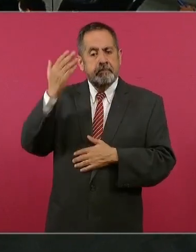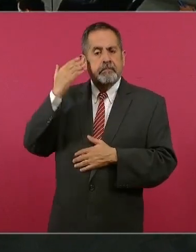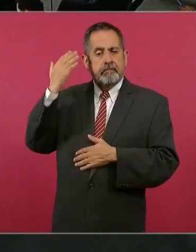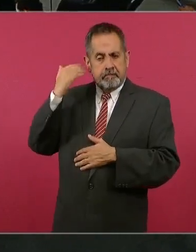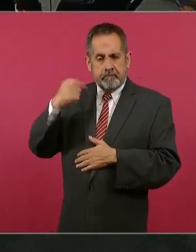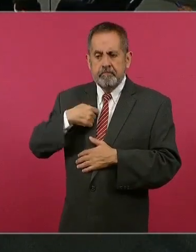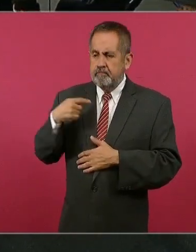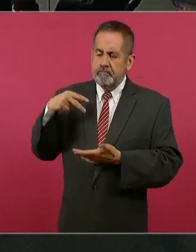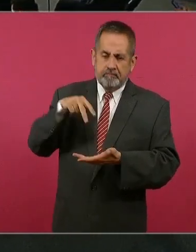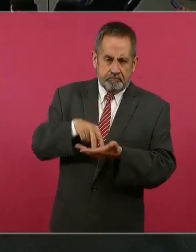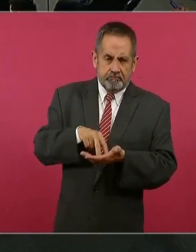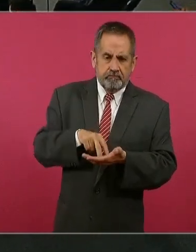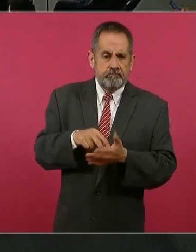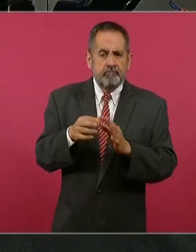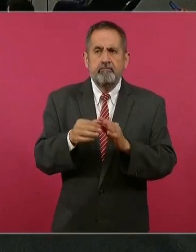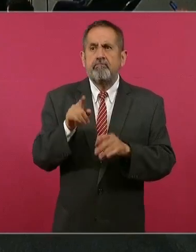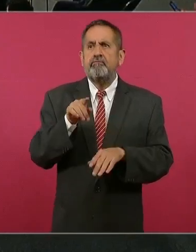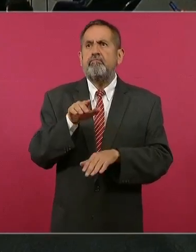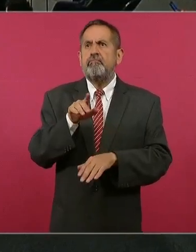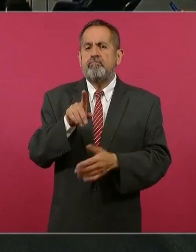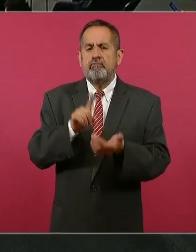se ha platicado aquí que en el año